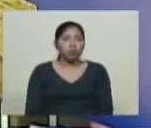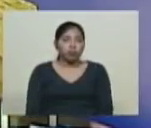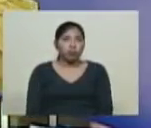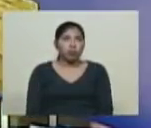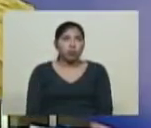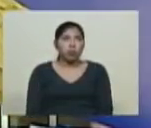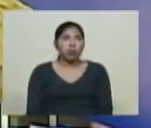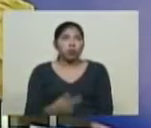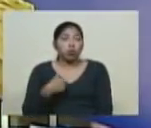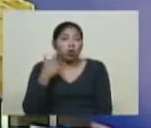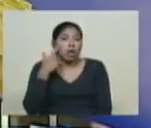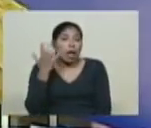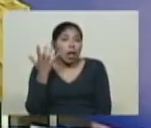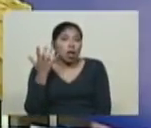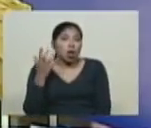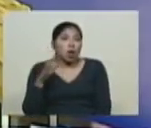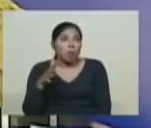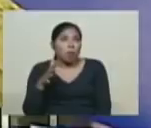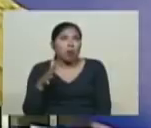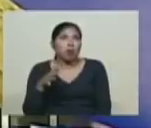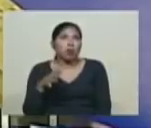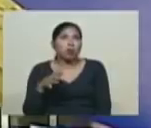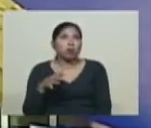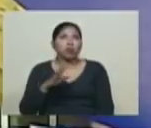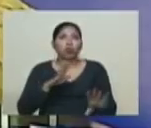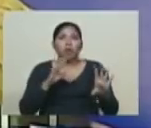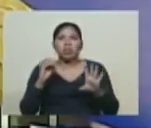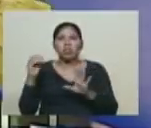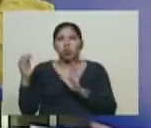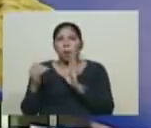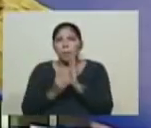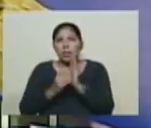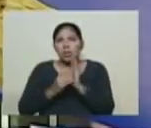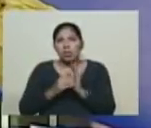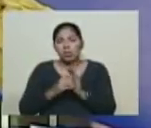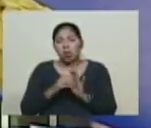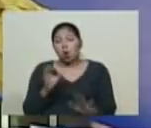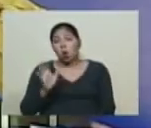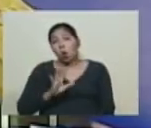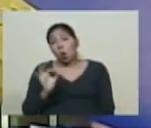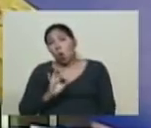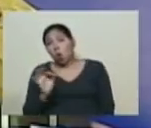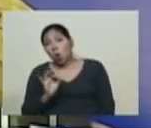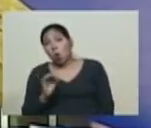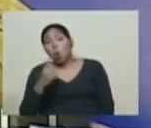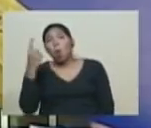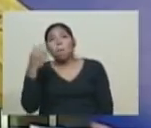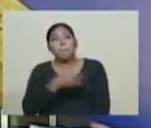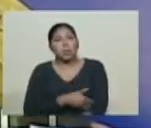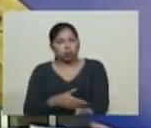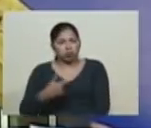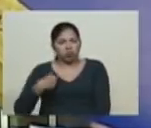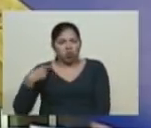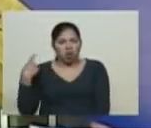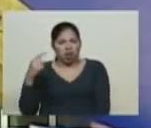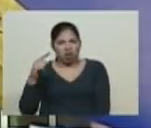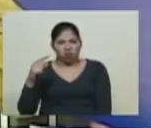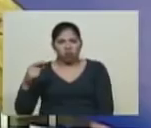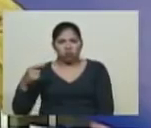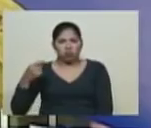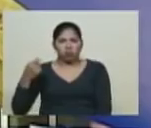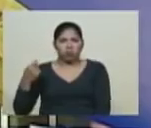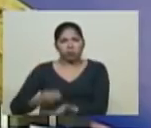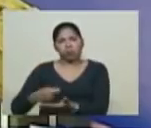Yo creo que vamos a llegar a unos 800, 900 mil. Oh, cuidado, bueno, si llegamos al millón, tengo los recursos para